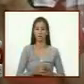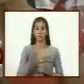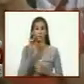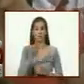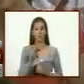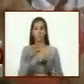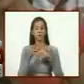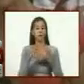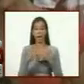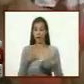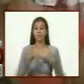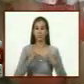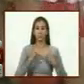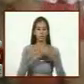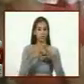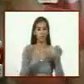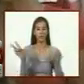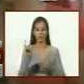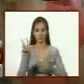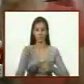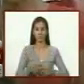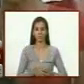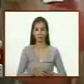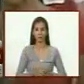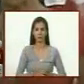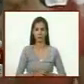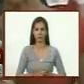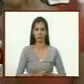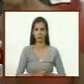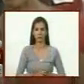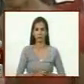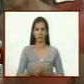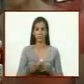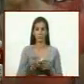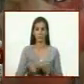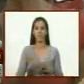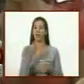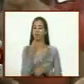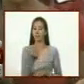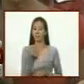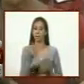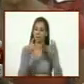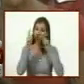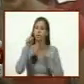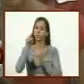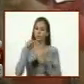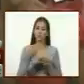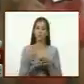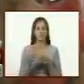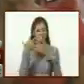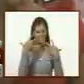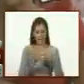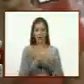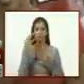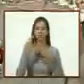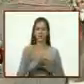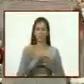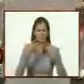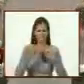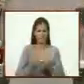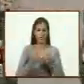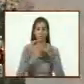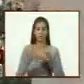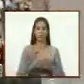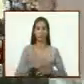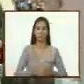viviendo todos los venezolanos. Y nos encontramos aquí desde este espacio diciéndole, comandante, que usted será sanado, que usted se va a sanar, que